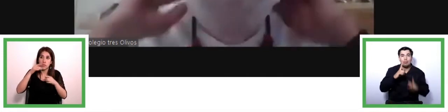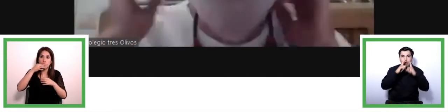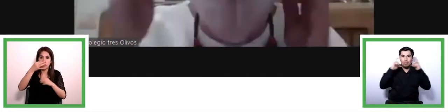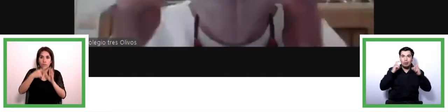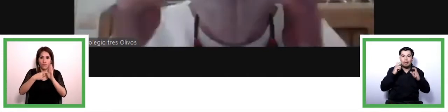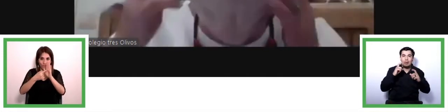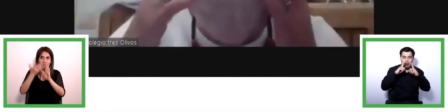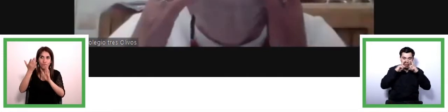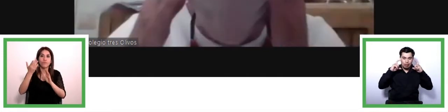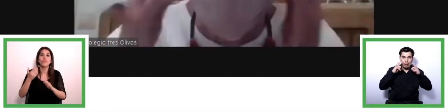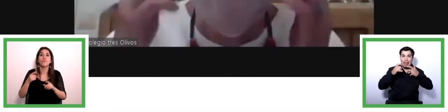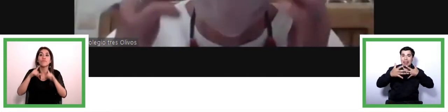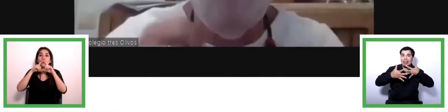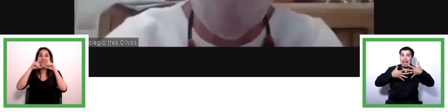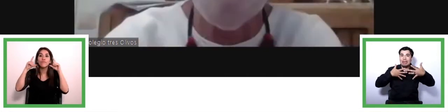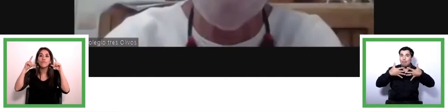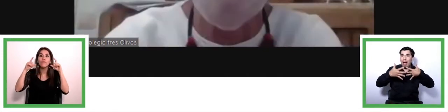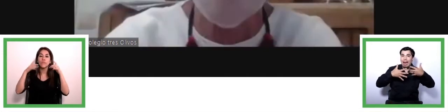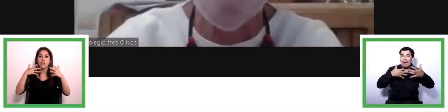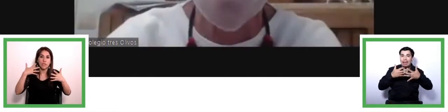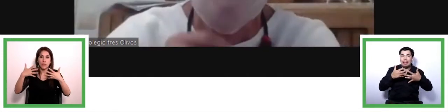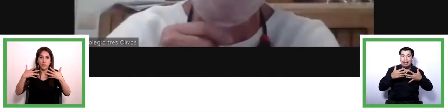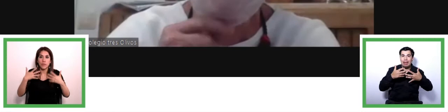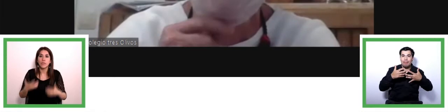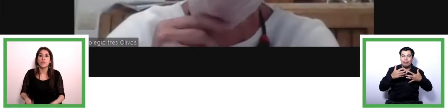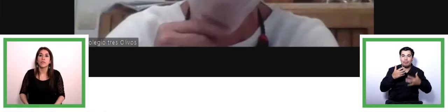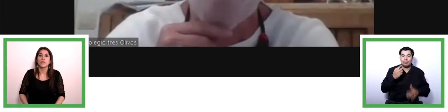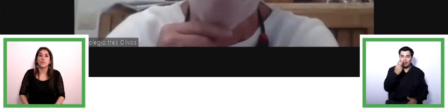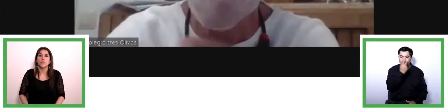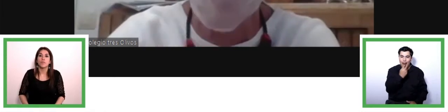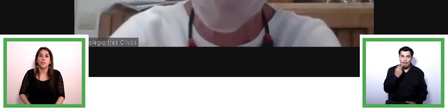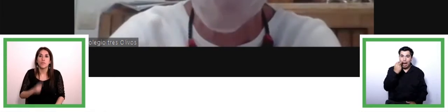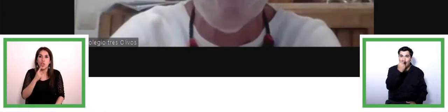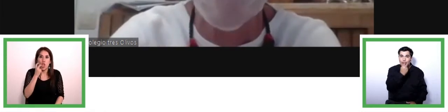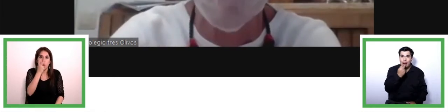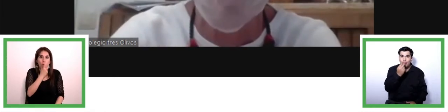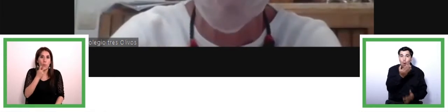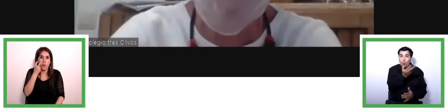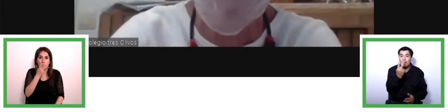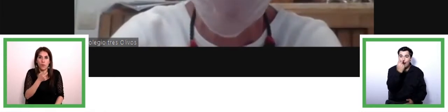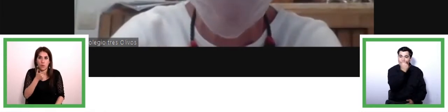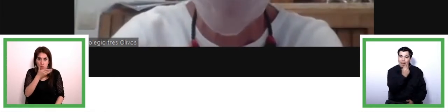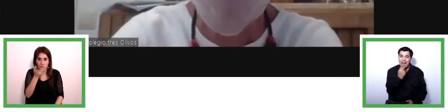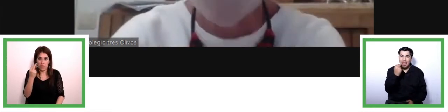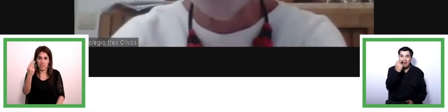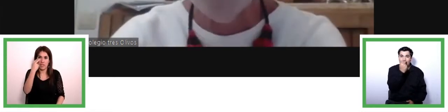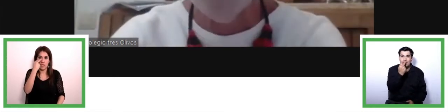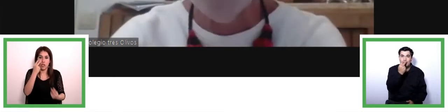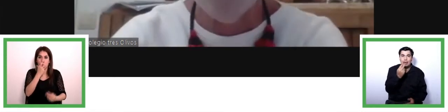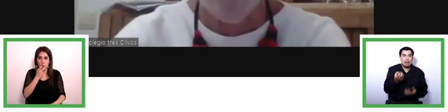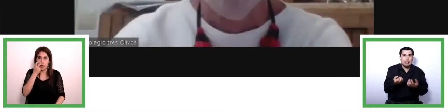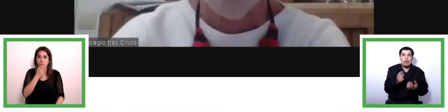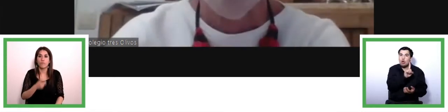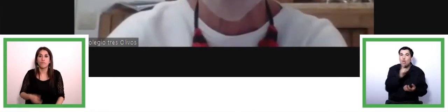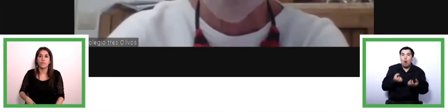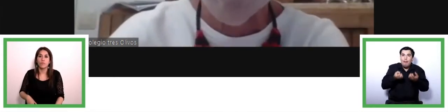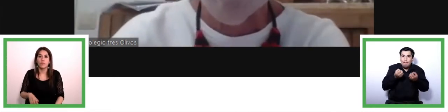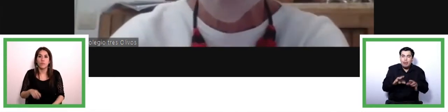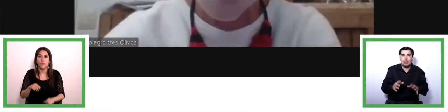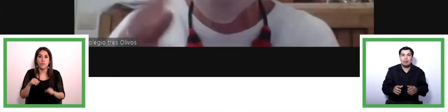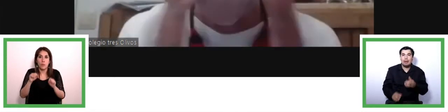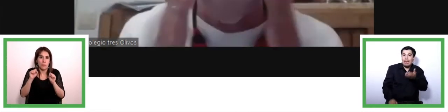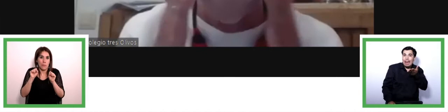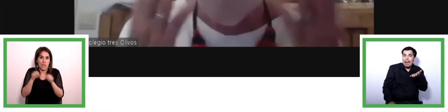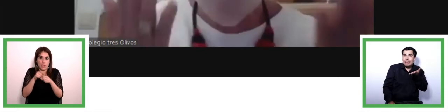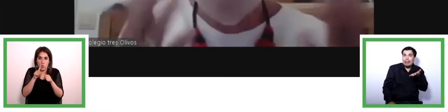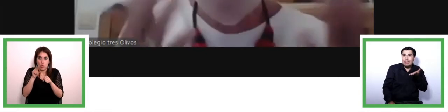transparente, que yo me puedo poner aquí para que puedan seguir viéndome en lectura labial y que no pierda mucho. Entonces, este es